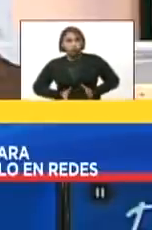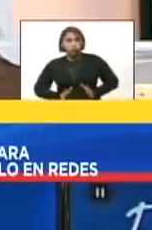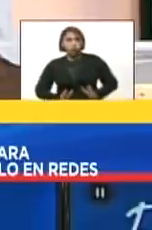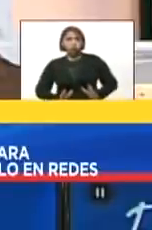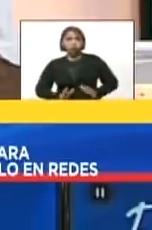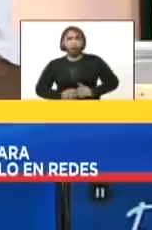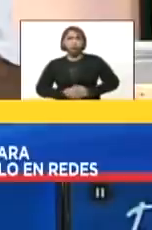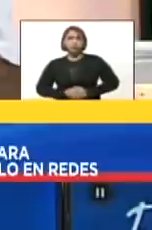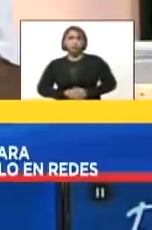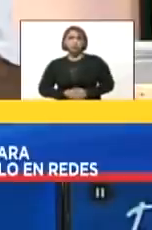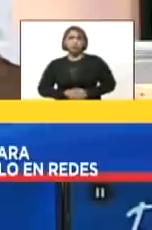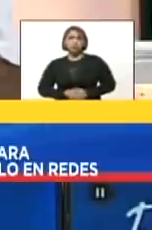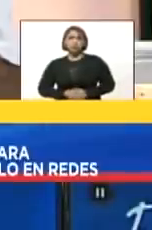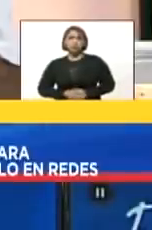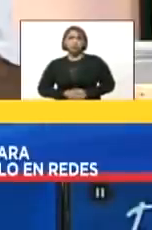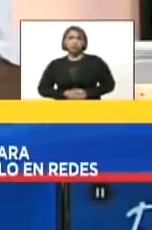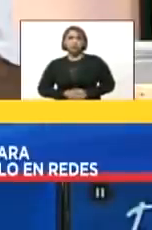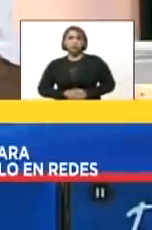adelantado.